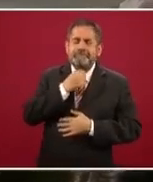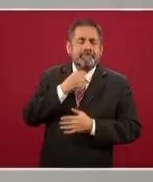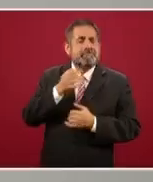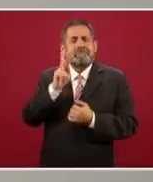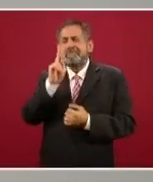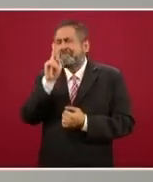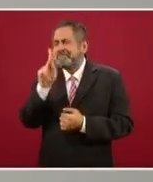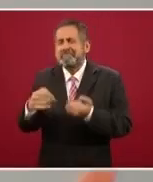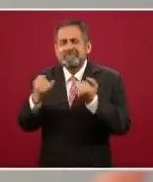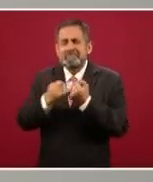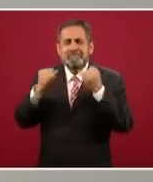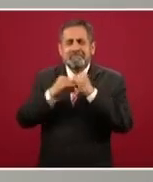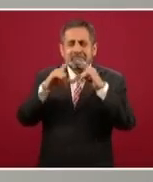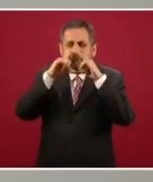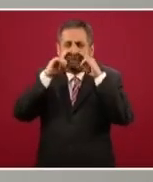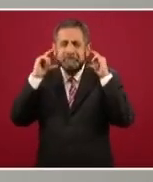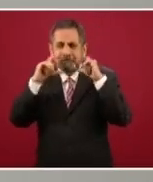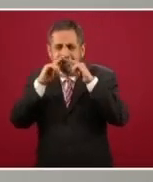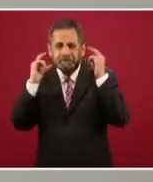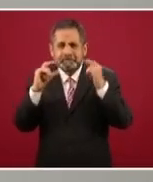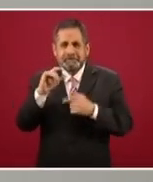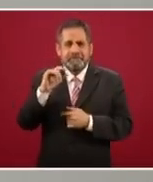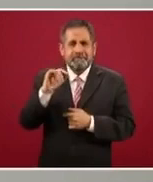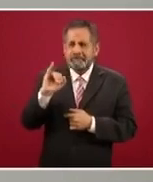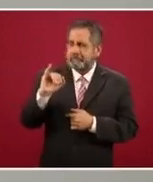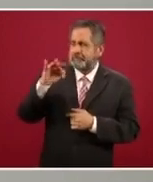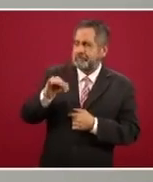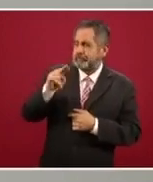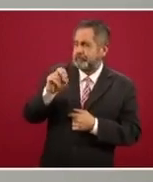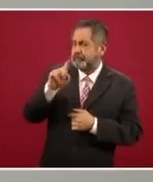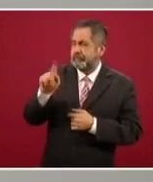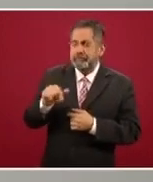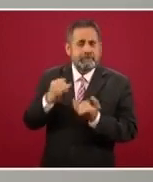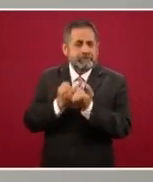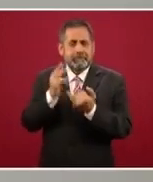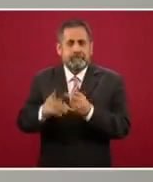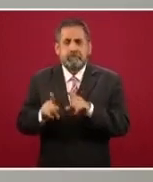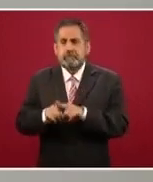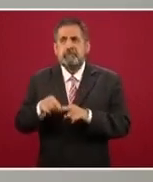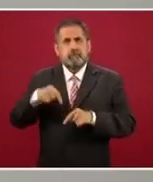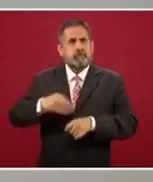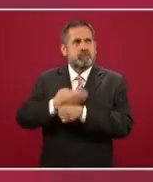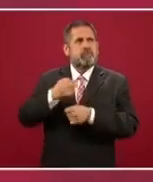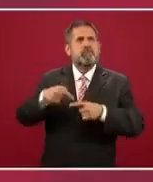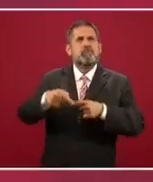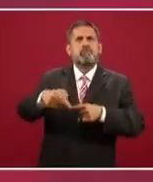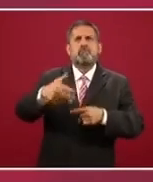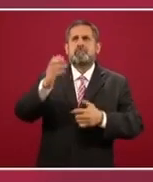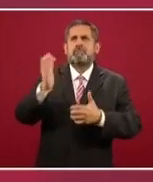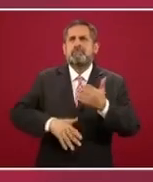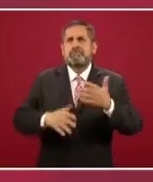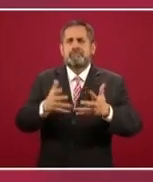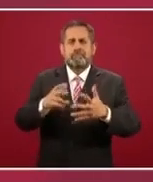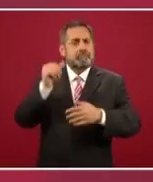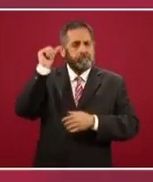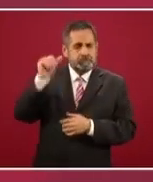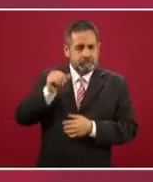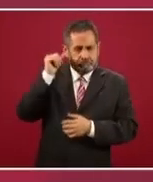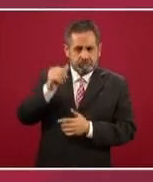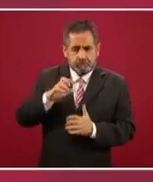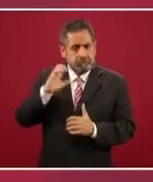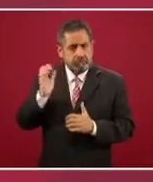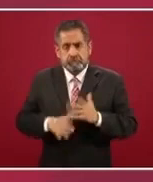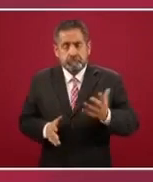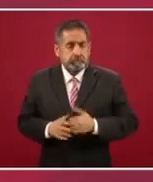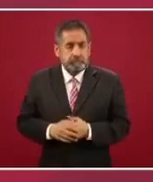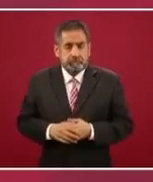influenza estacional. Seguimos en la temporada de influenza estacional. Se va a terminar más o menos a mitad de abril. Entonces, todos